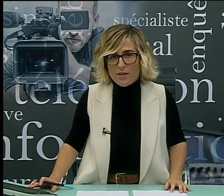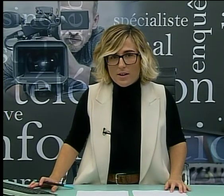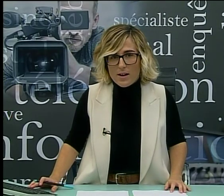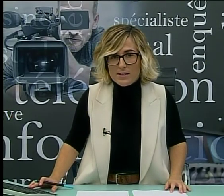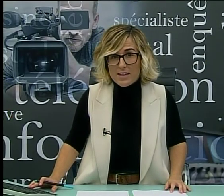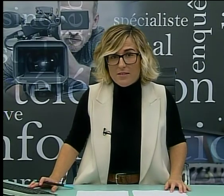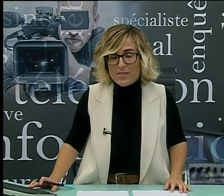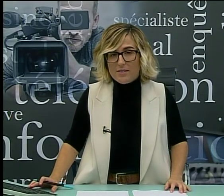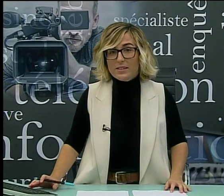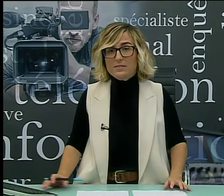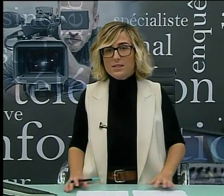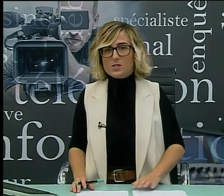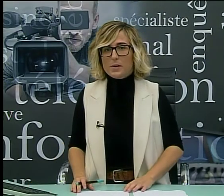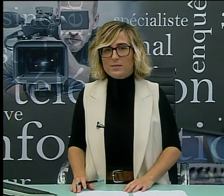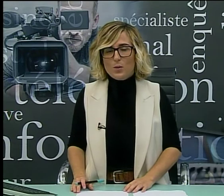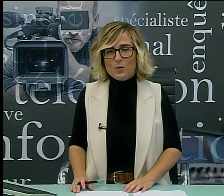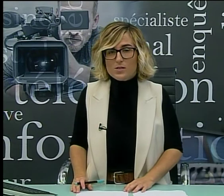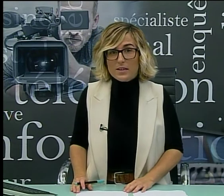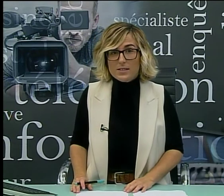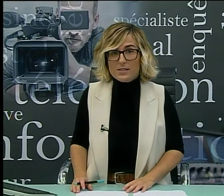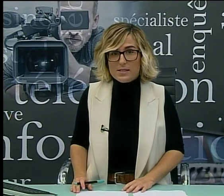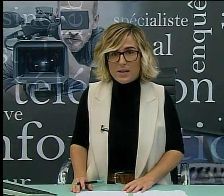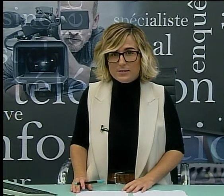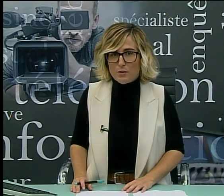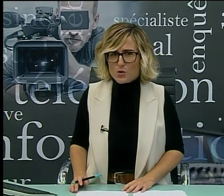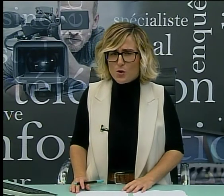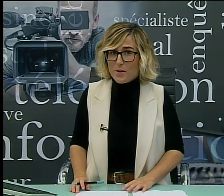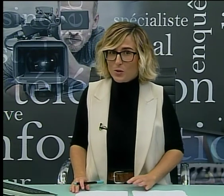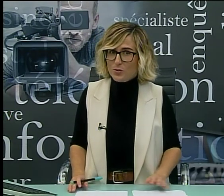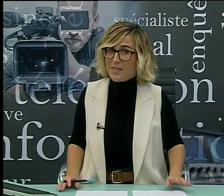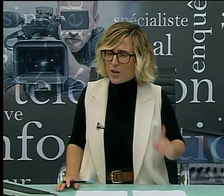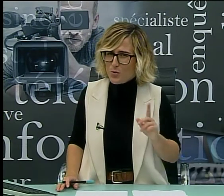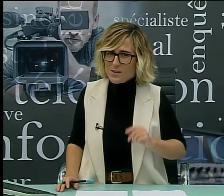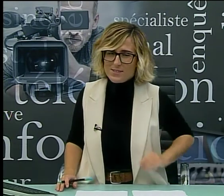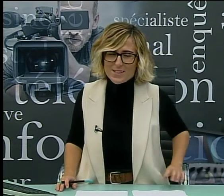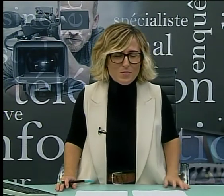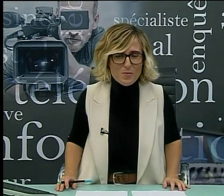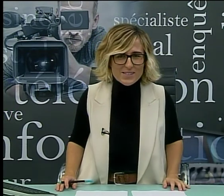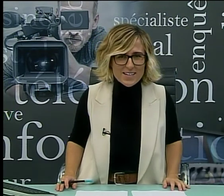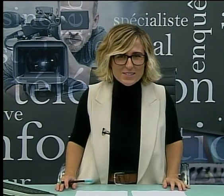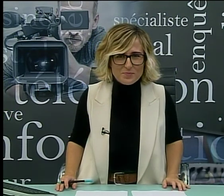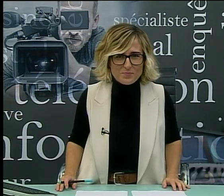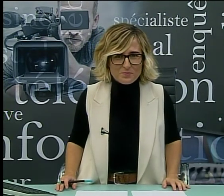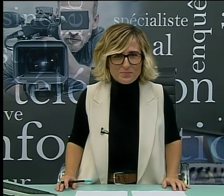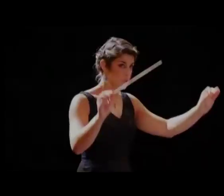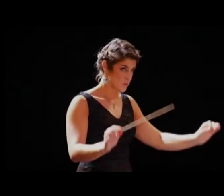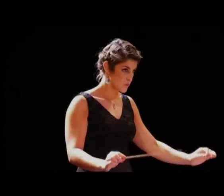Ataca ofrecerá esta Navidad 30 espectáculos de artistas cántabros. Tomen nota de algunas de estas propuestas.